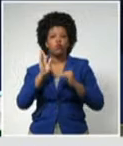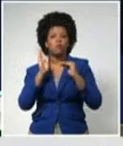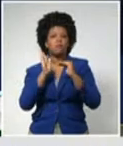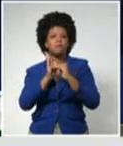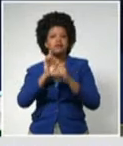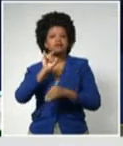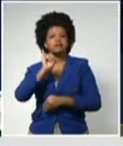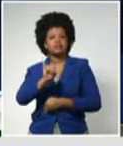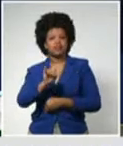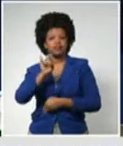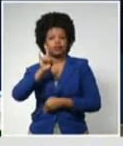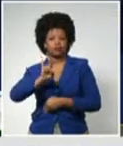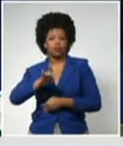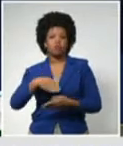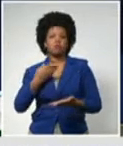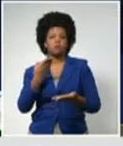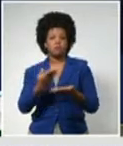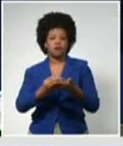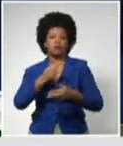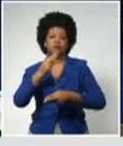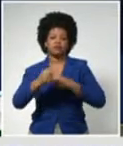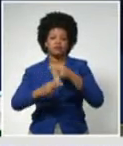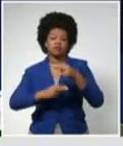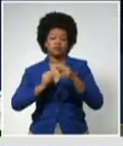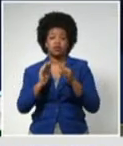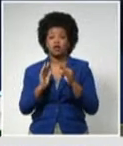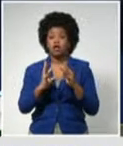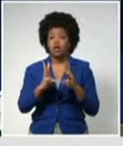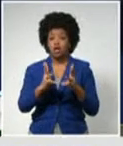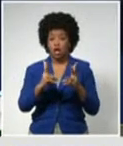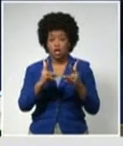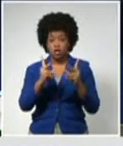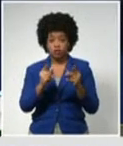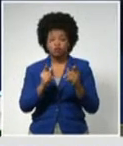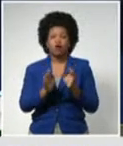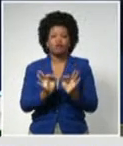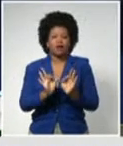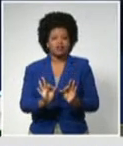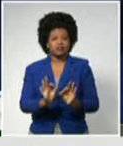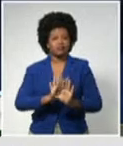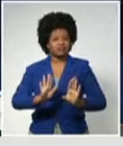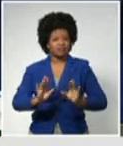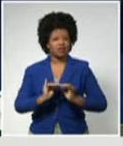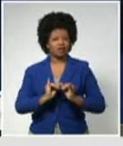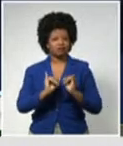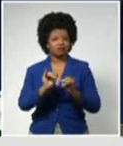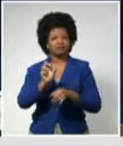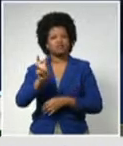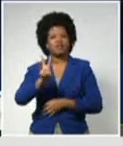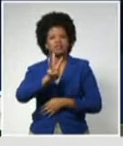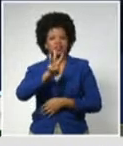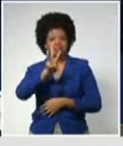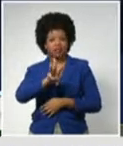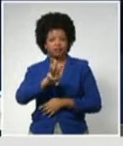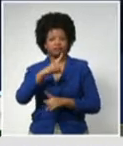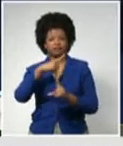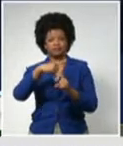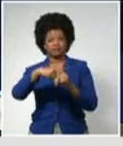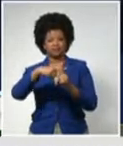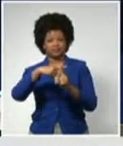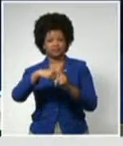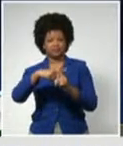2.069 muestras y como resultado de esto, pues ya lo había dicho, 3 resultaron positivas,